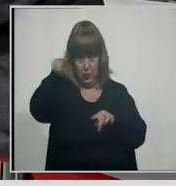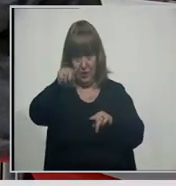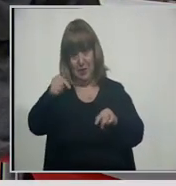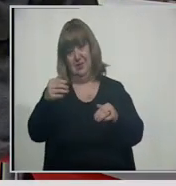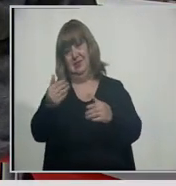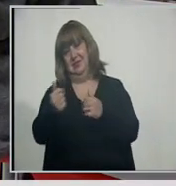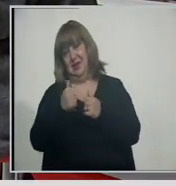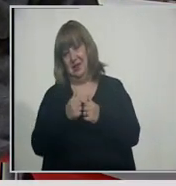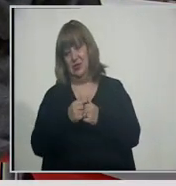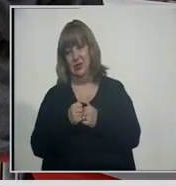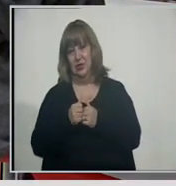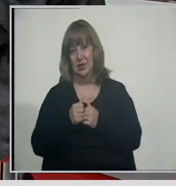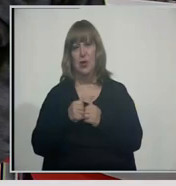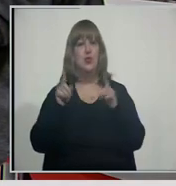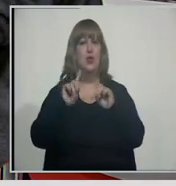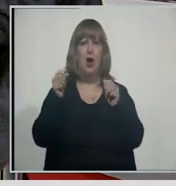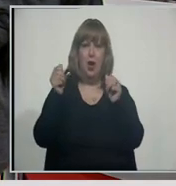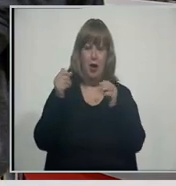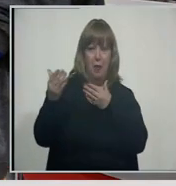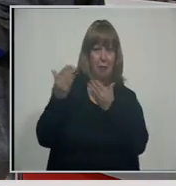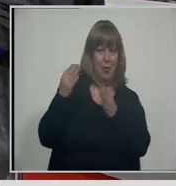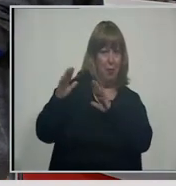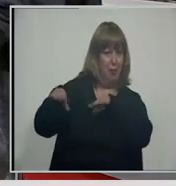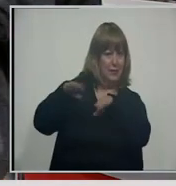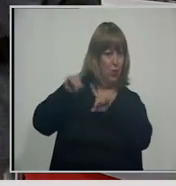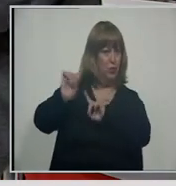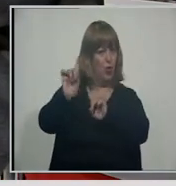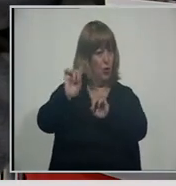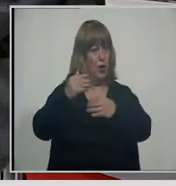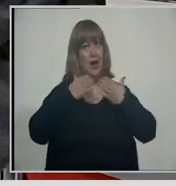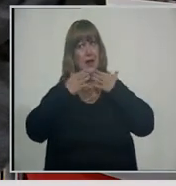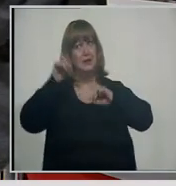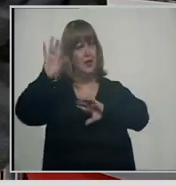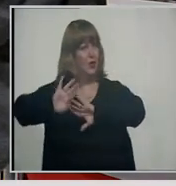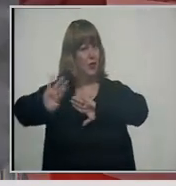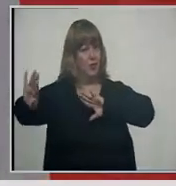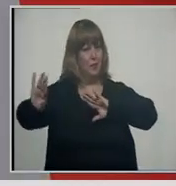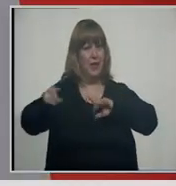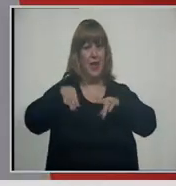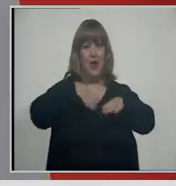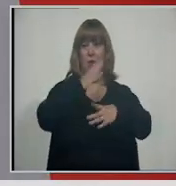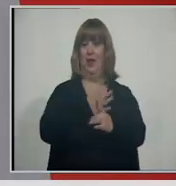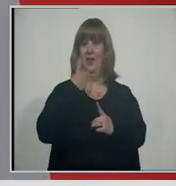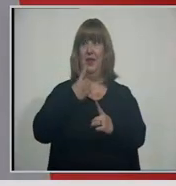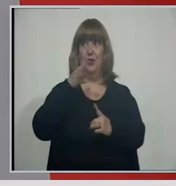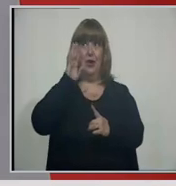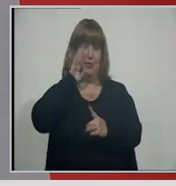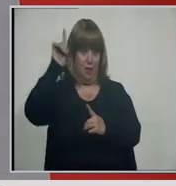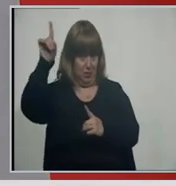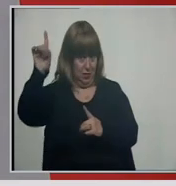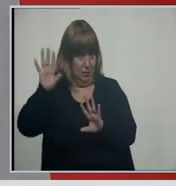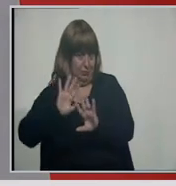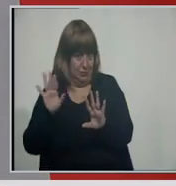parecemos no gracias a dios ya los norteamericanos que desde los miserables